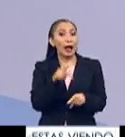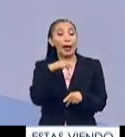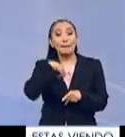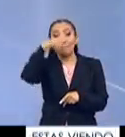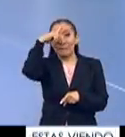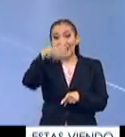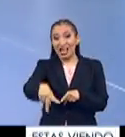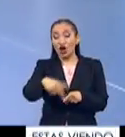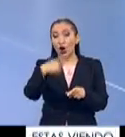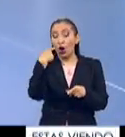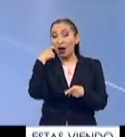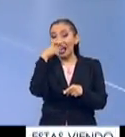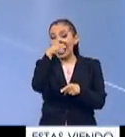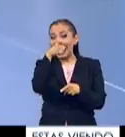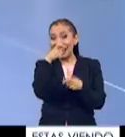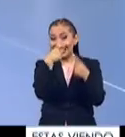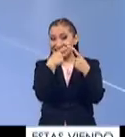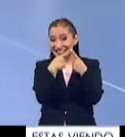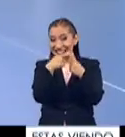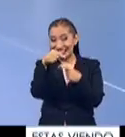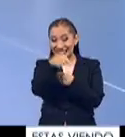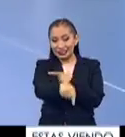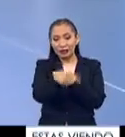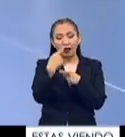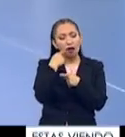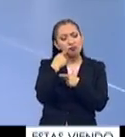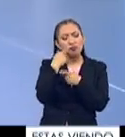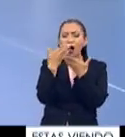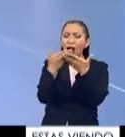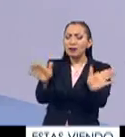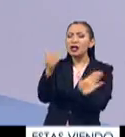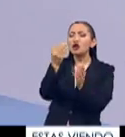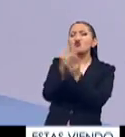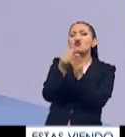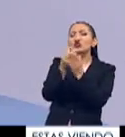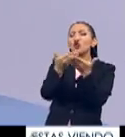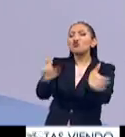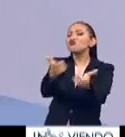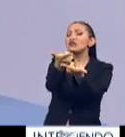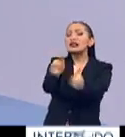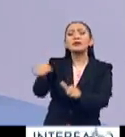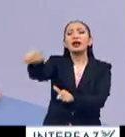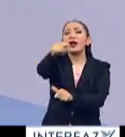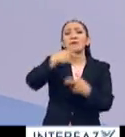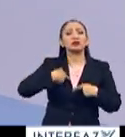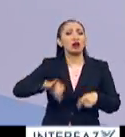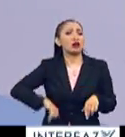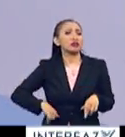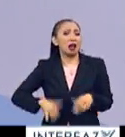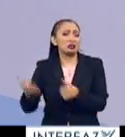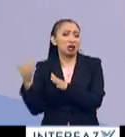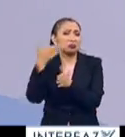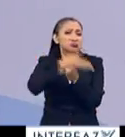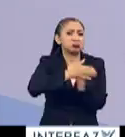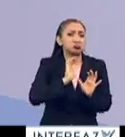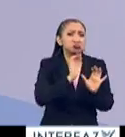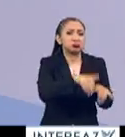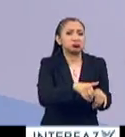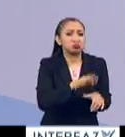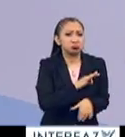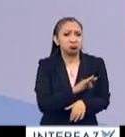fue abrirlo al público en general. Esta es ya la tercera vez que lo vamos a tener abierto al público. Y entonces,